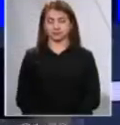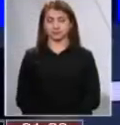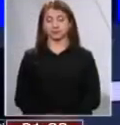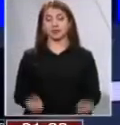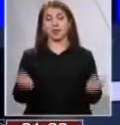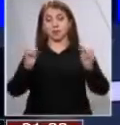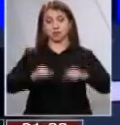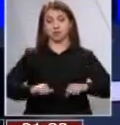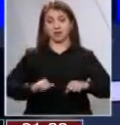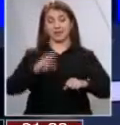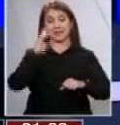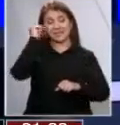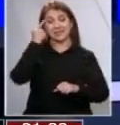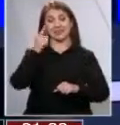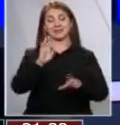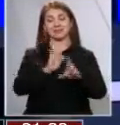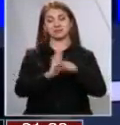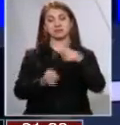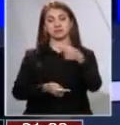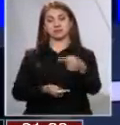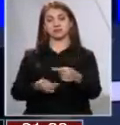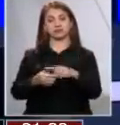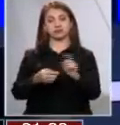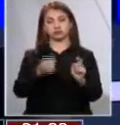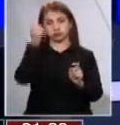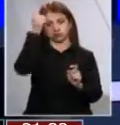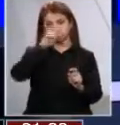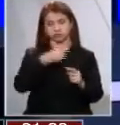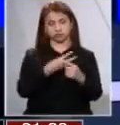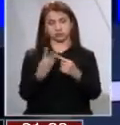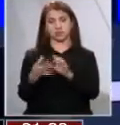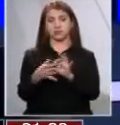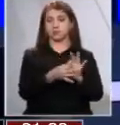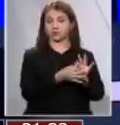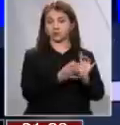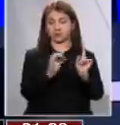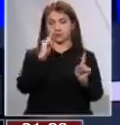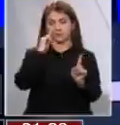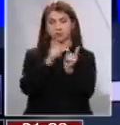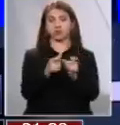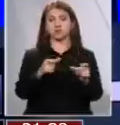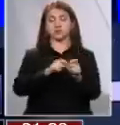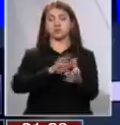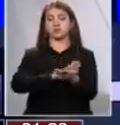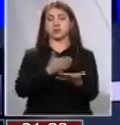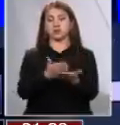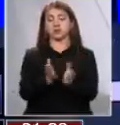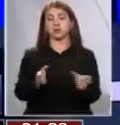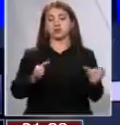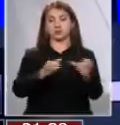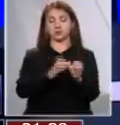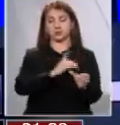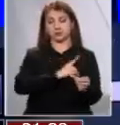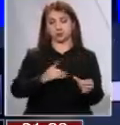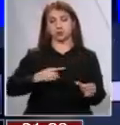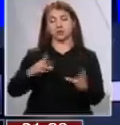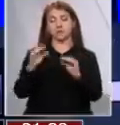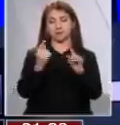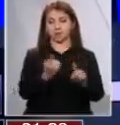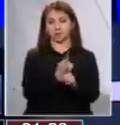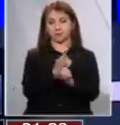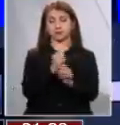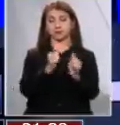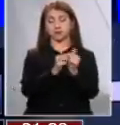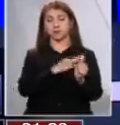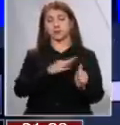Aprobada entonces la idea de legislar el proyecto que despenaliza el aborto en tres causales específicas en la Comisión de Salud de la Cámara de Diputados. De eso vamos a conversar con